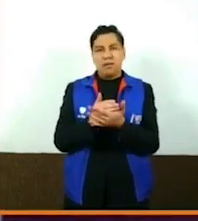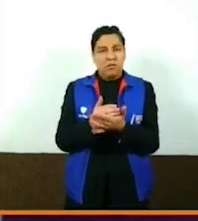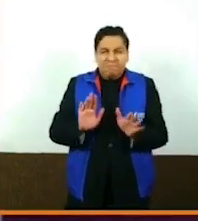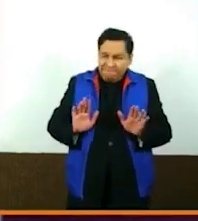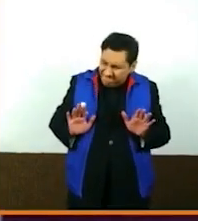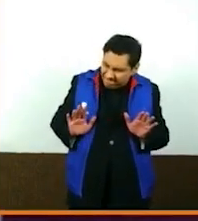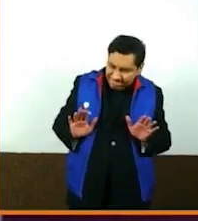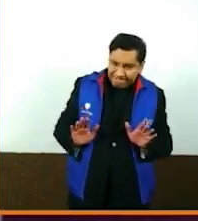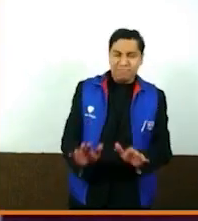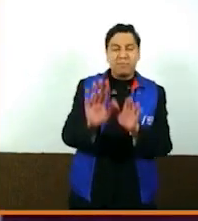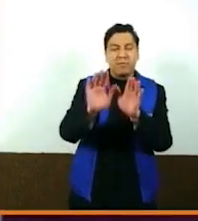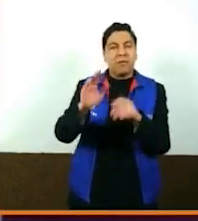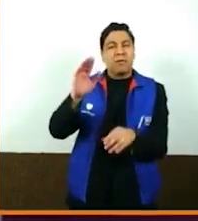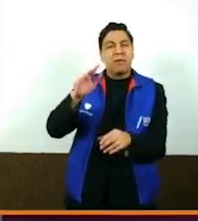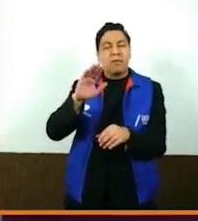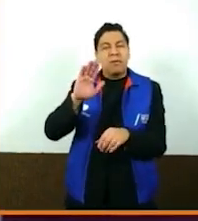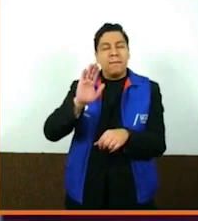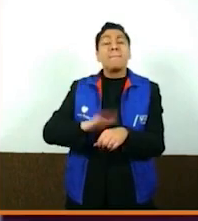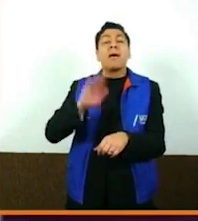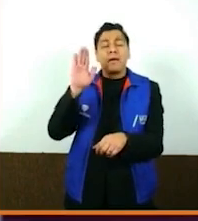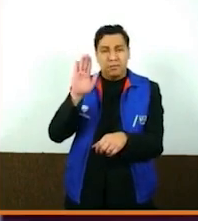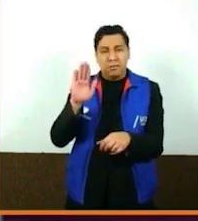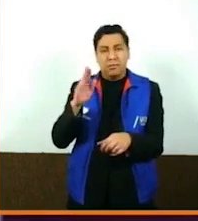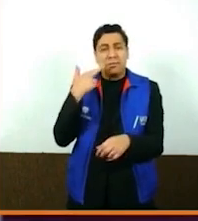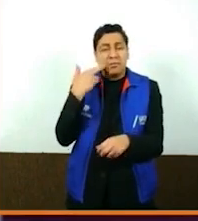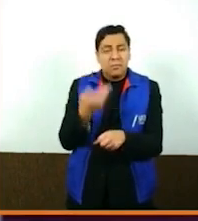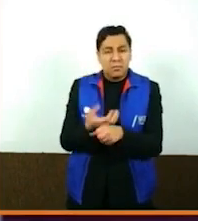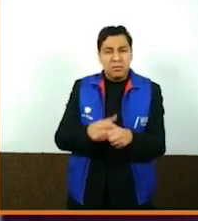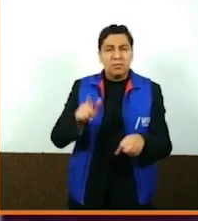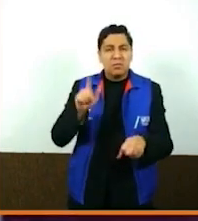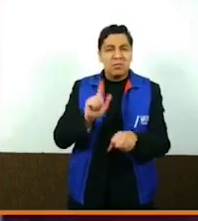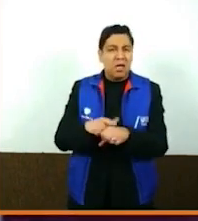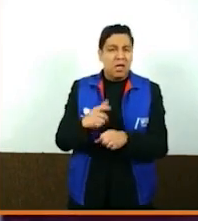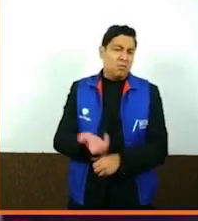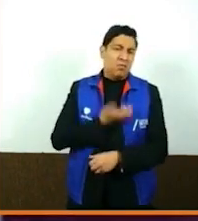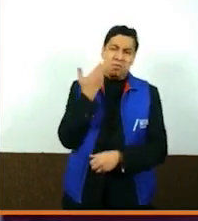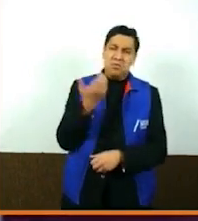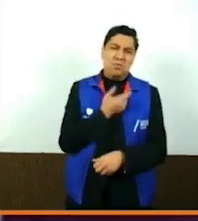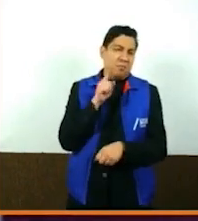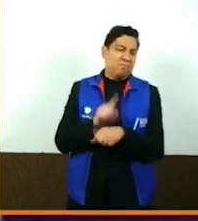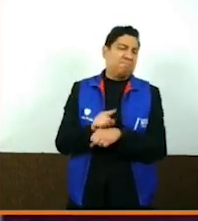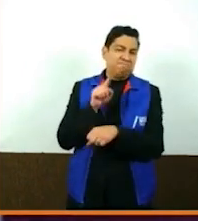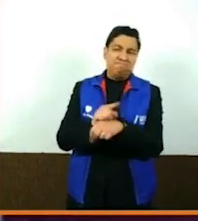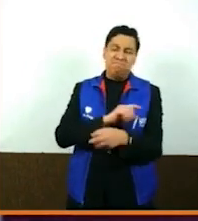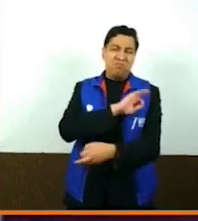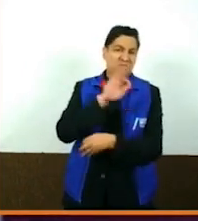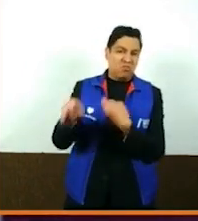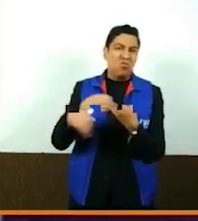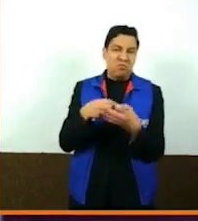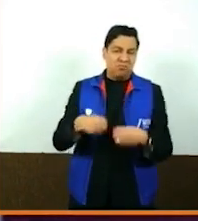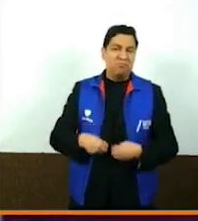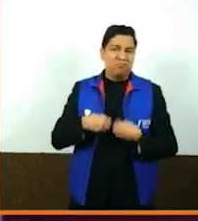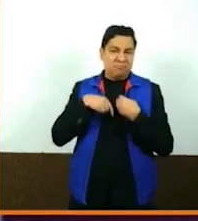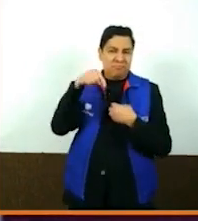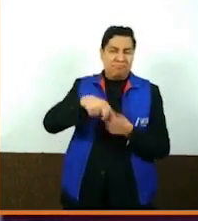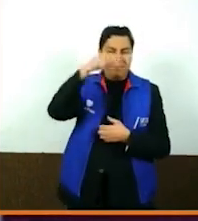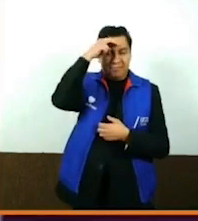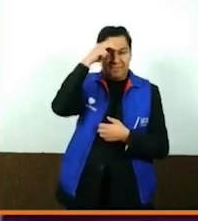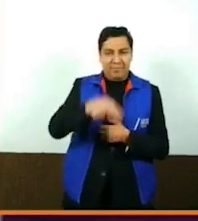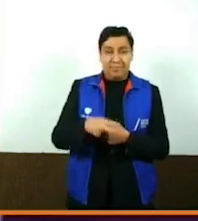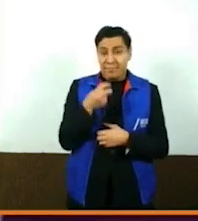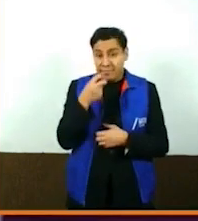la responsabilidad social y sostenibilidad sean parte de la vida de todos los mexicanos. En este sentido,